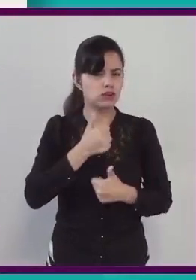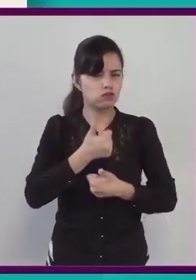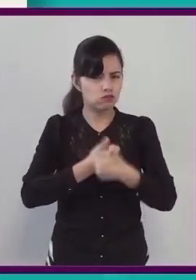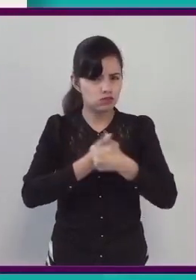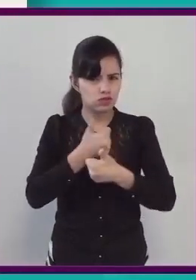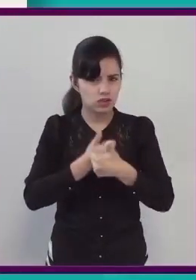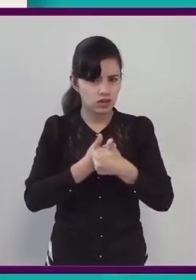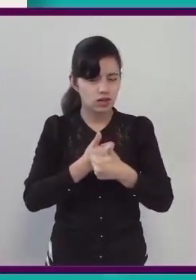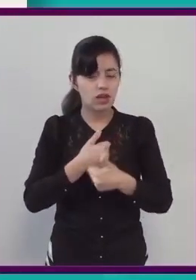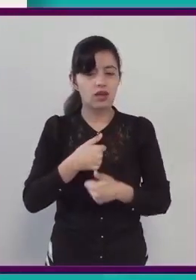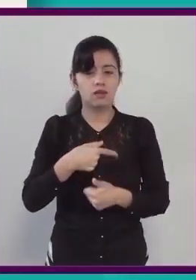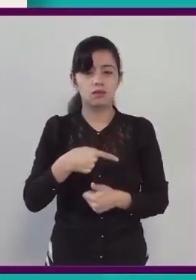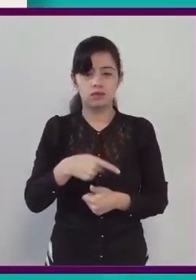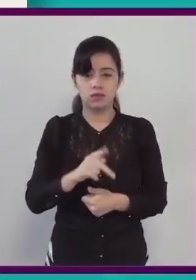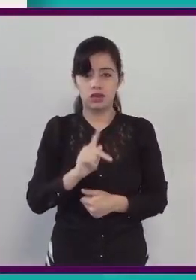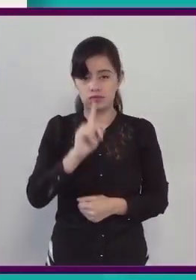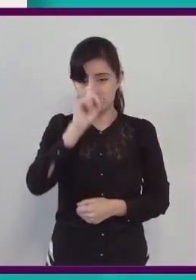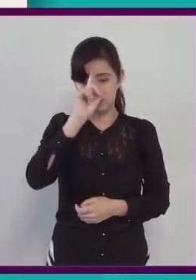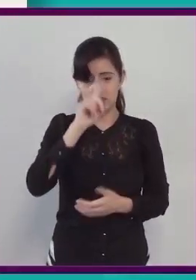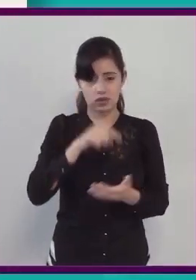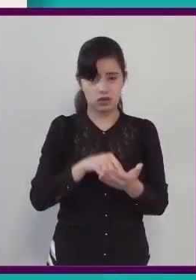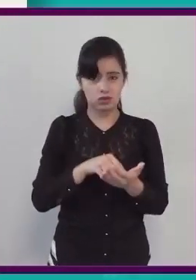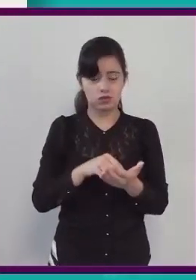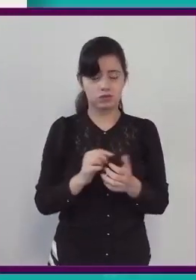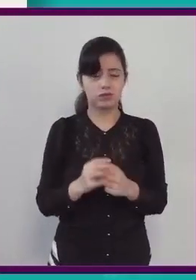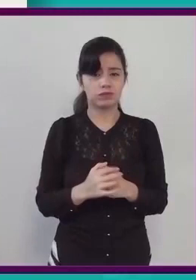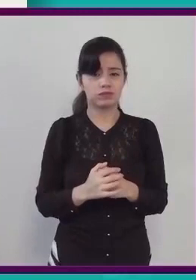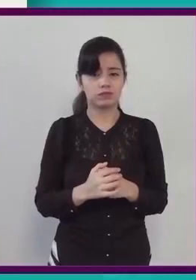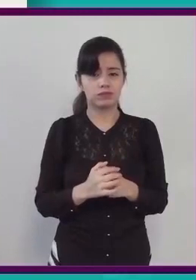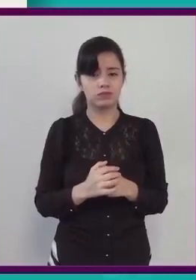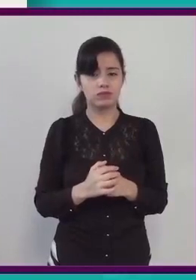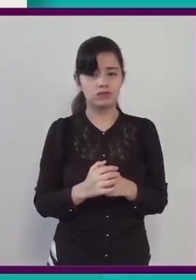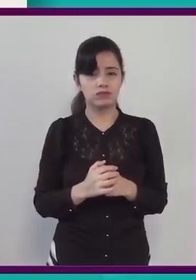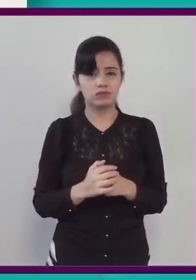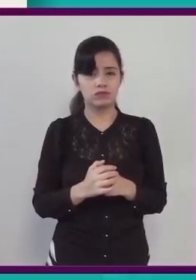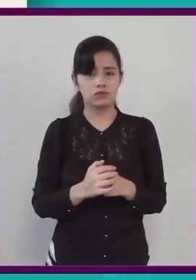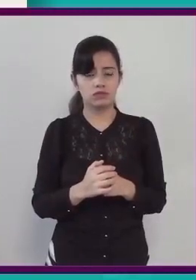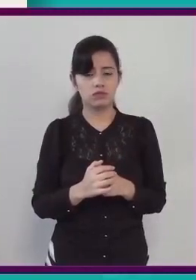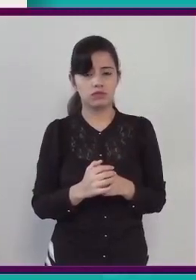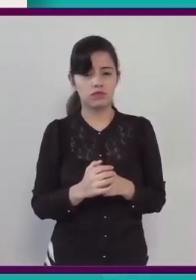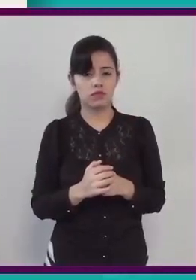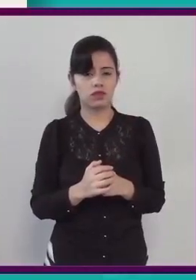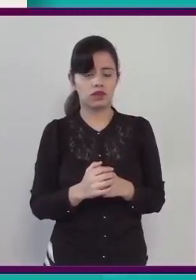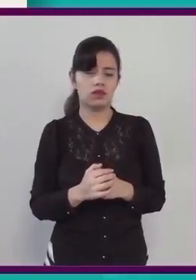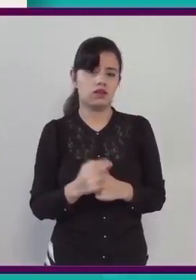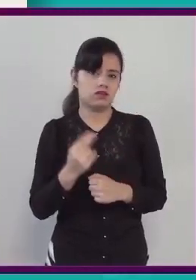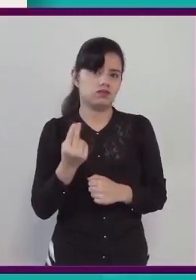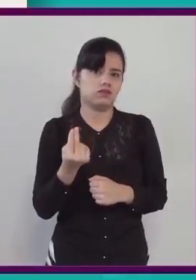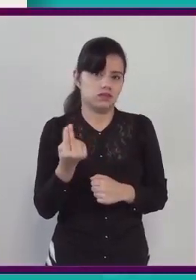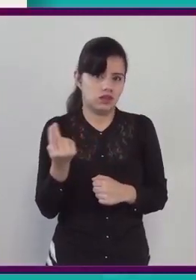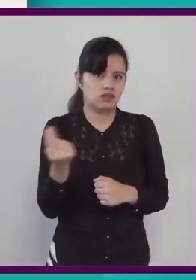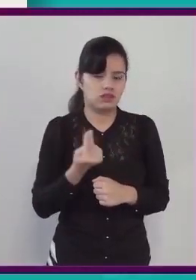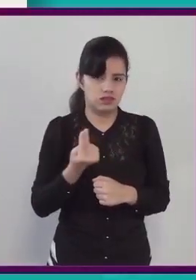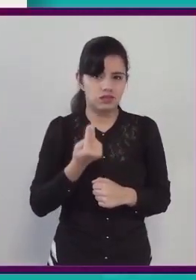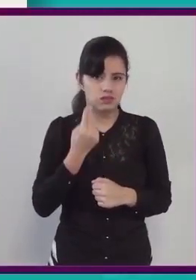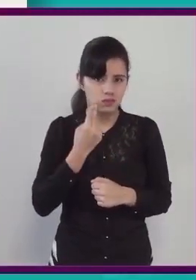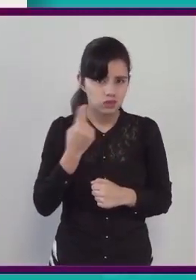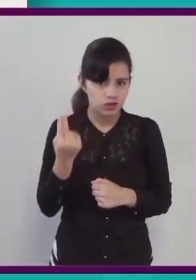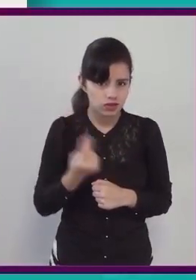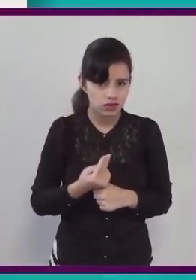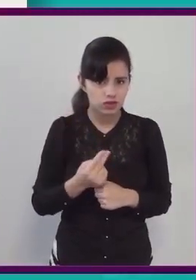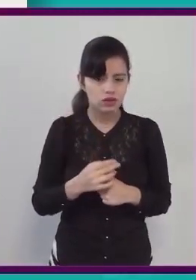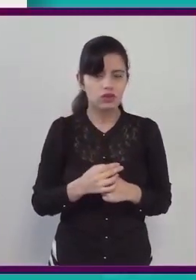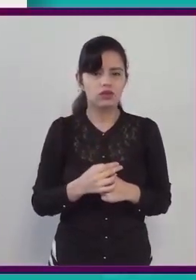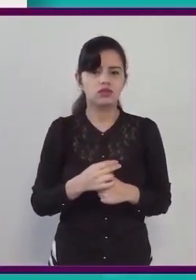Pero creo que eso implica que entonces como que justo es mucho más urgente, ¿no?